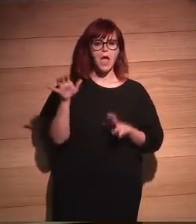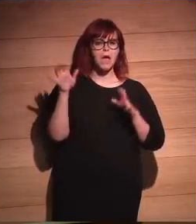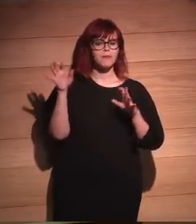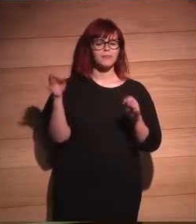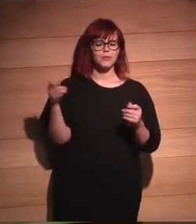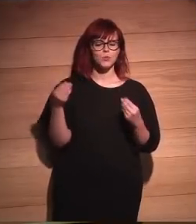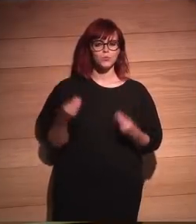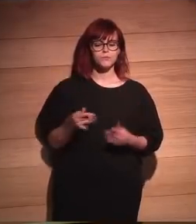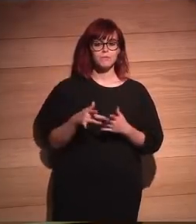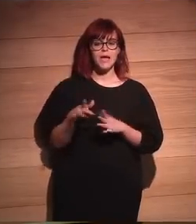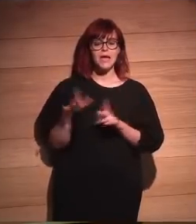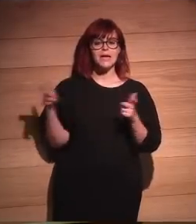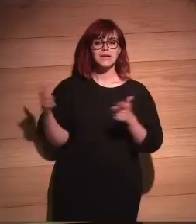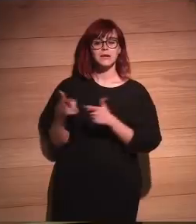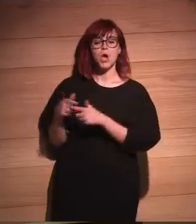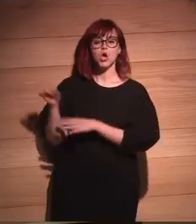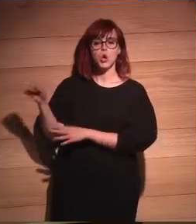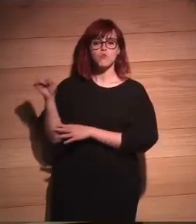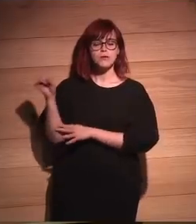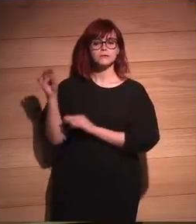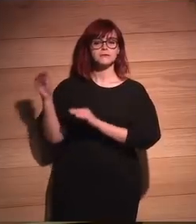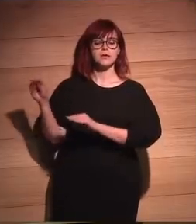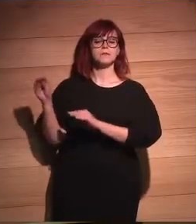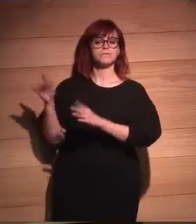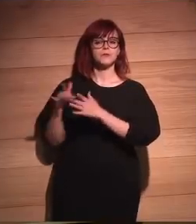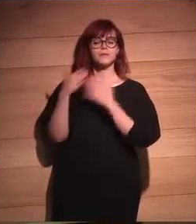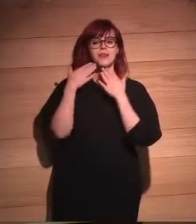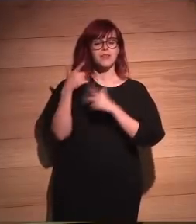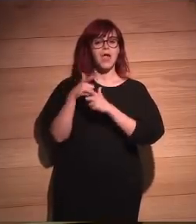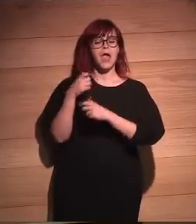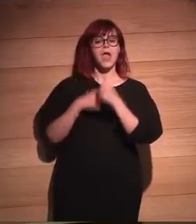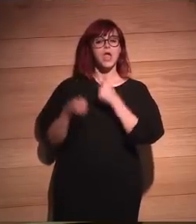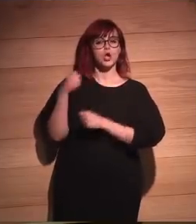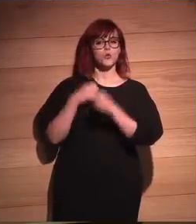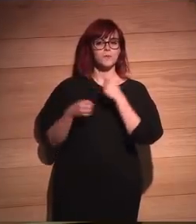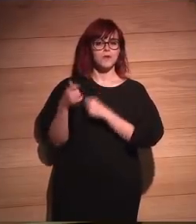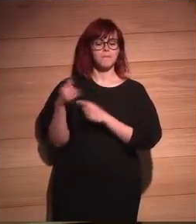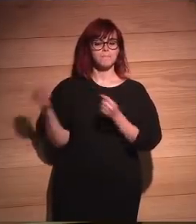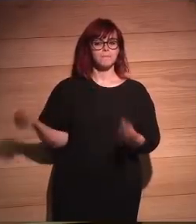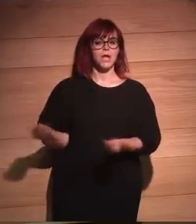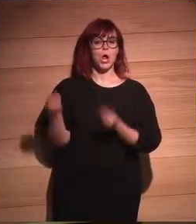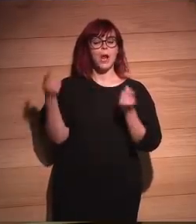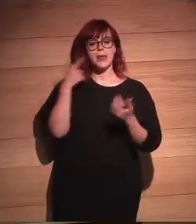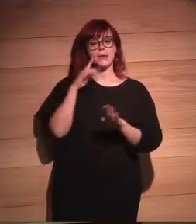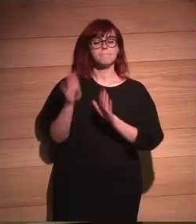único régimen comunista que saca su legitimidad del crecimiento económico y mantenerlo. Veremos si son